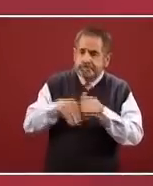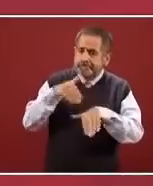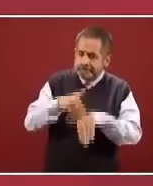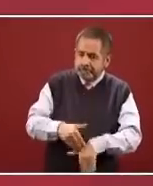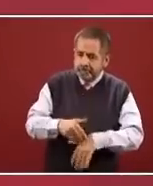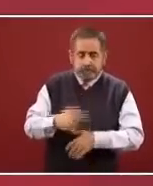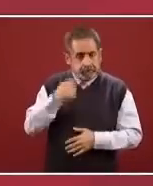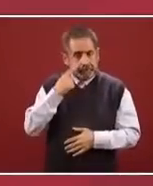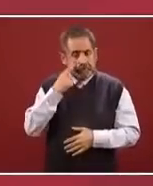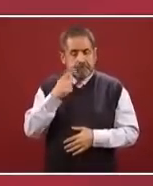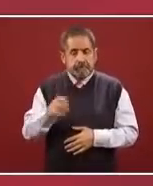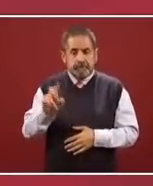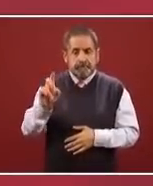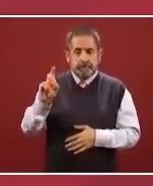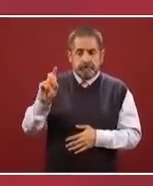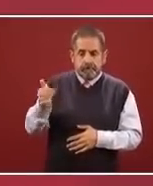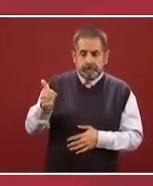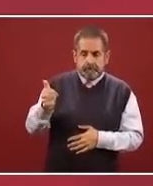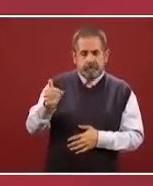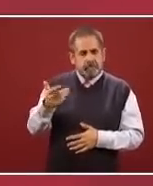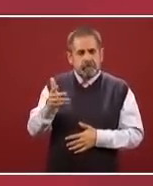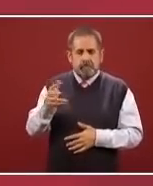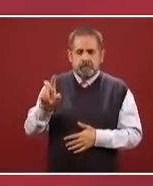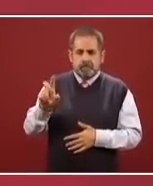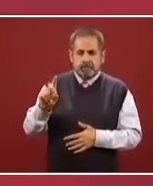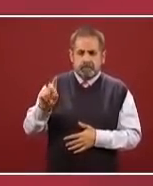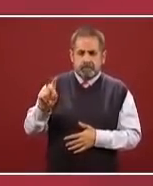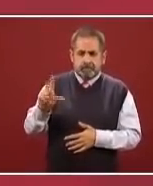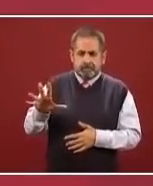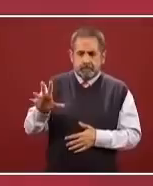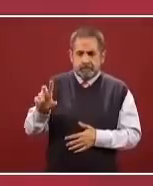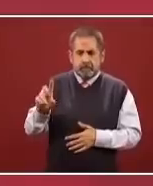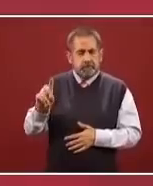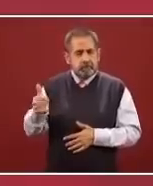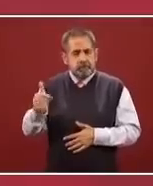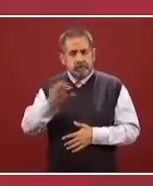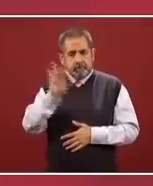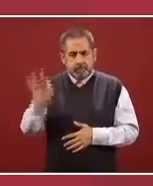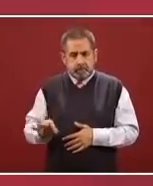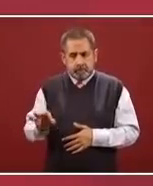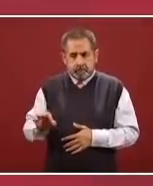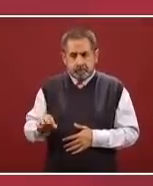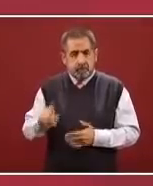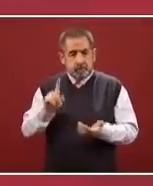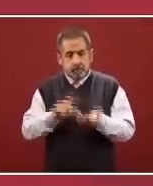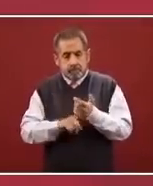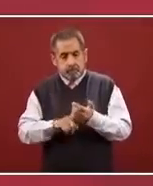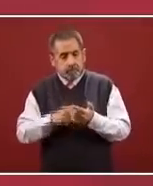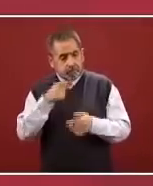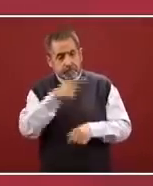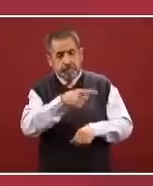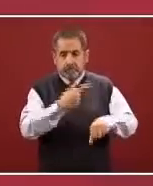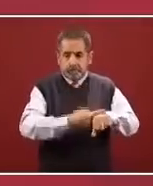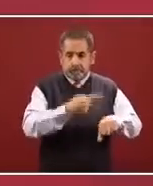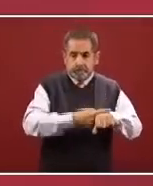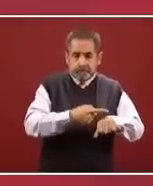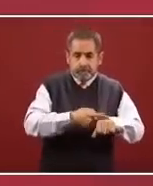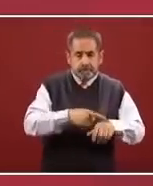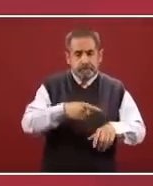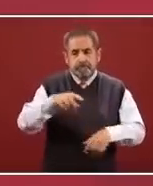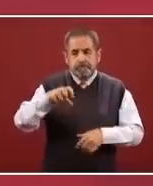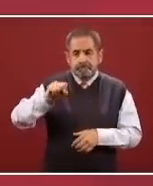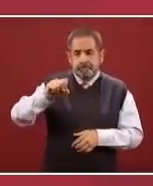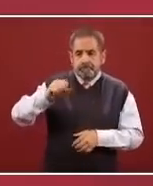Aproximadamente el 36%, 35-36% de las personas en quienes se les demuestra la infección son mayores de